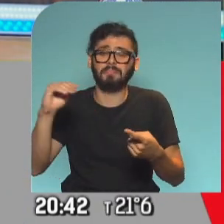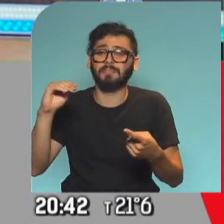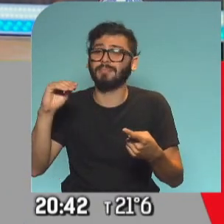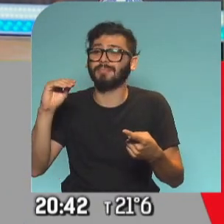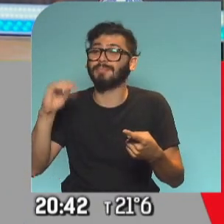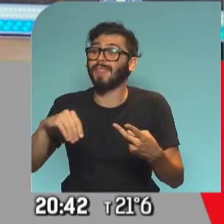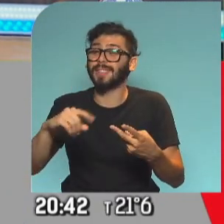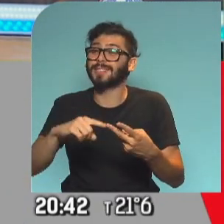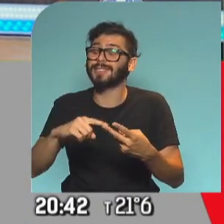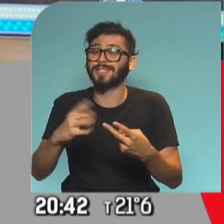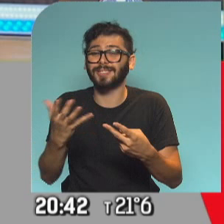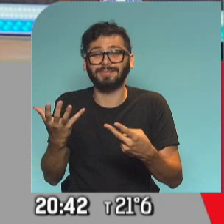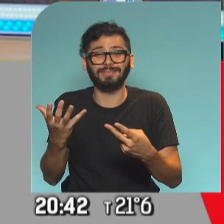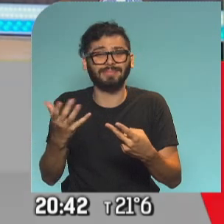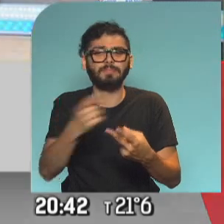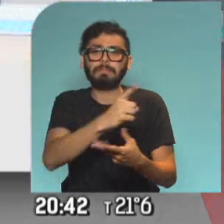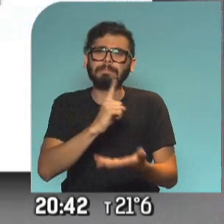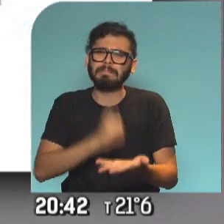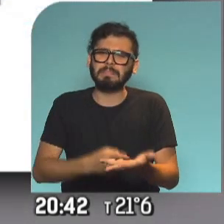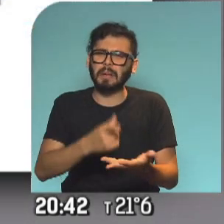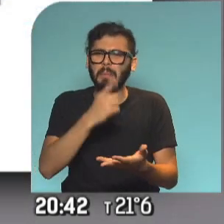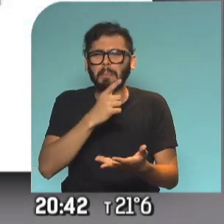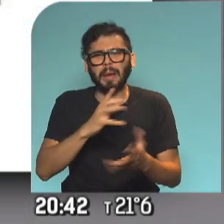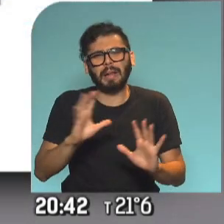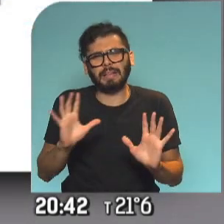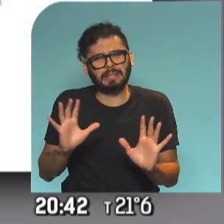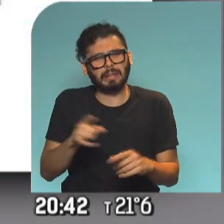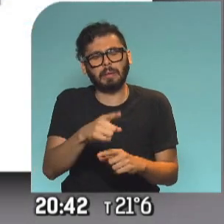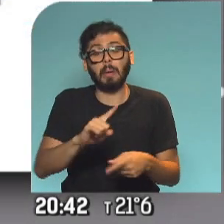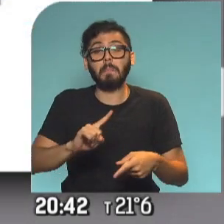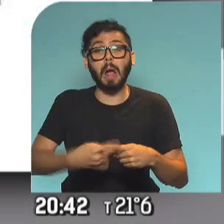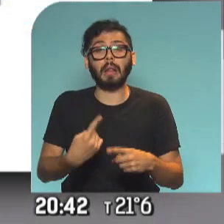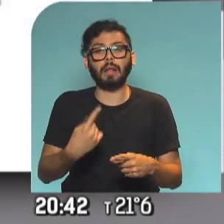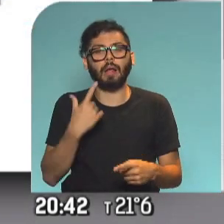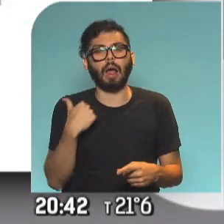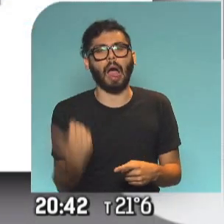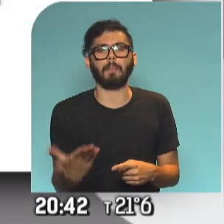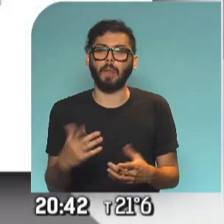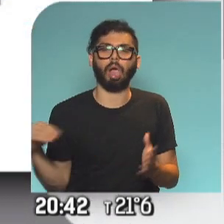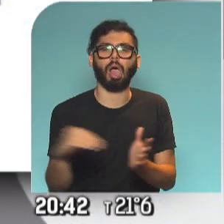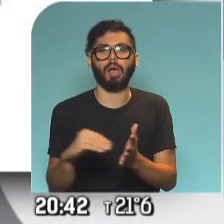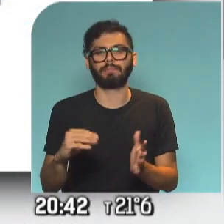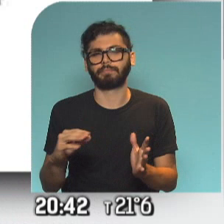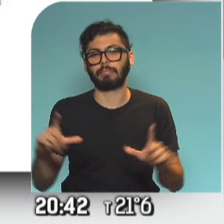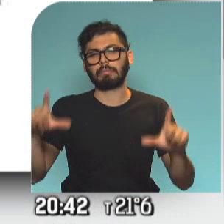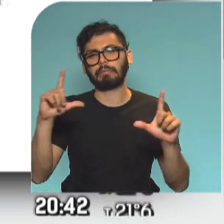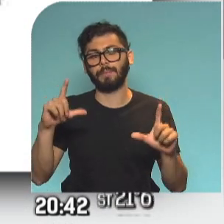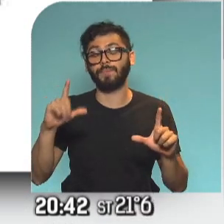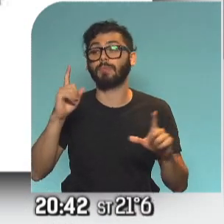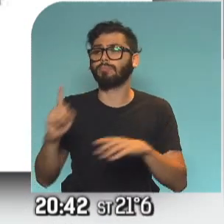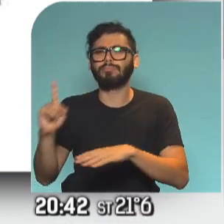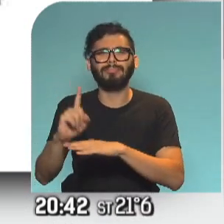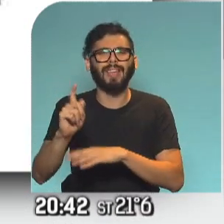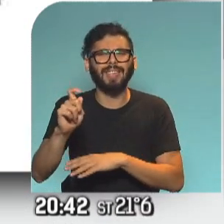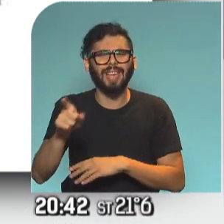una medida que requiere cierto oportunismo o que va por cierto oportunismo político. Y en este caso habló Bruno Rodríguez, lo hizo